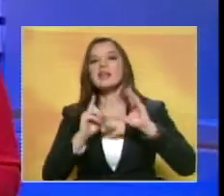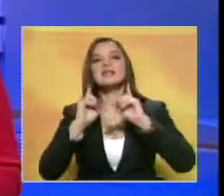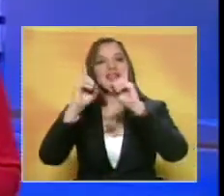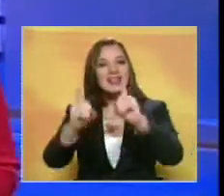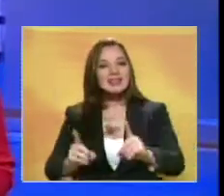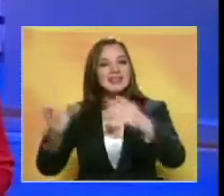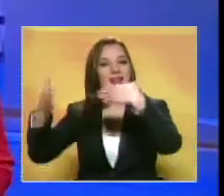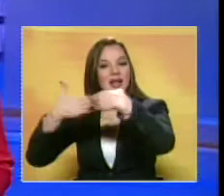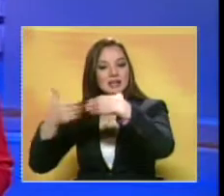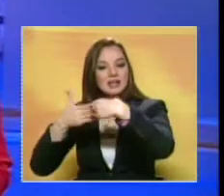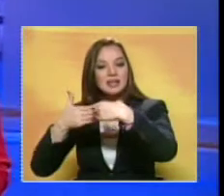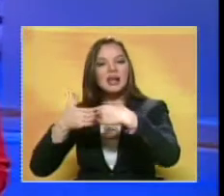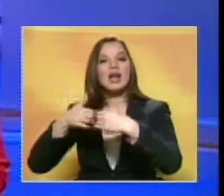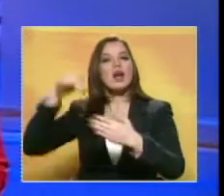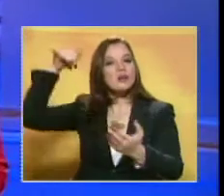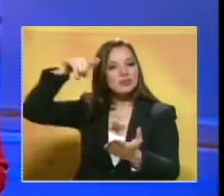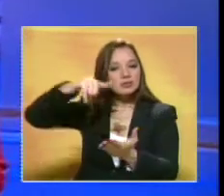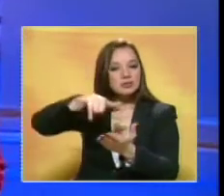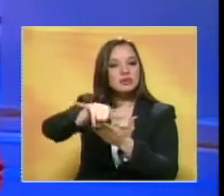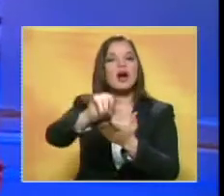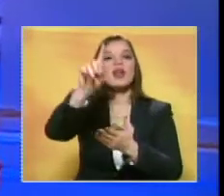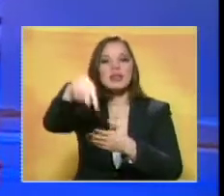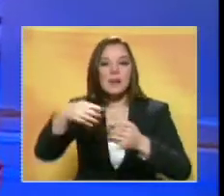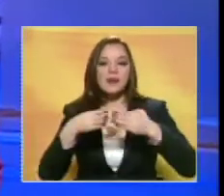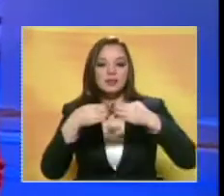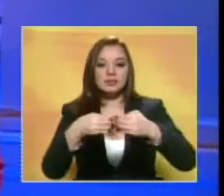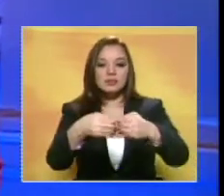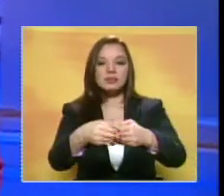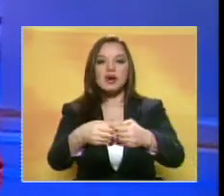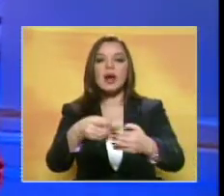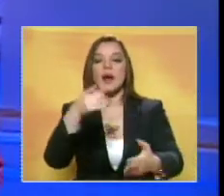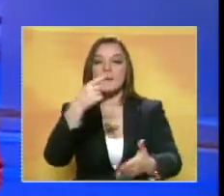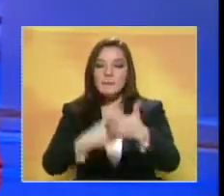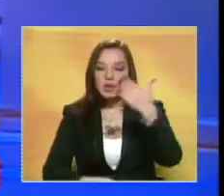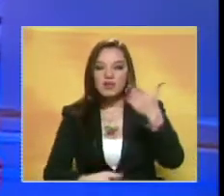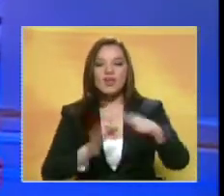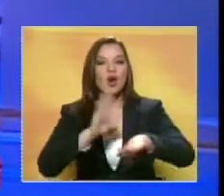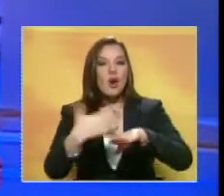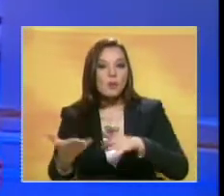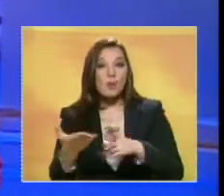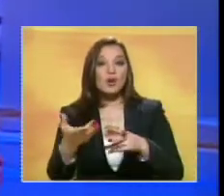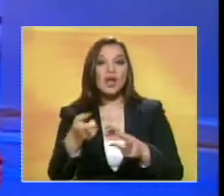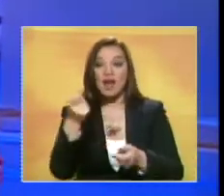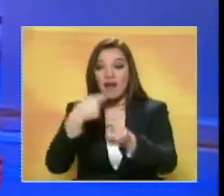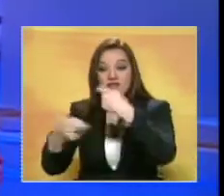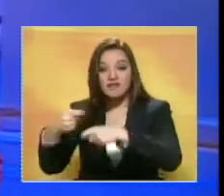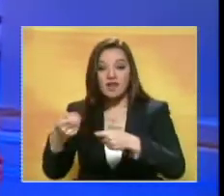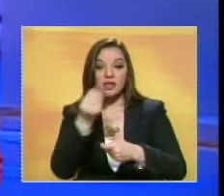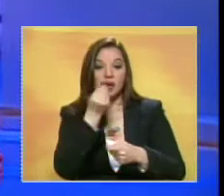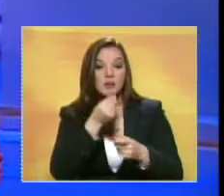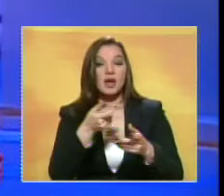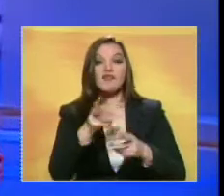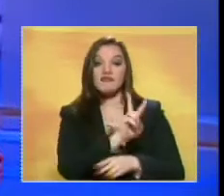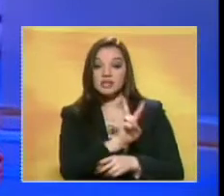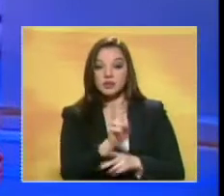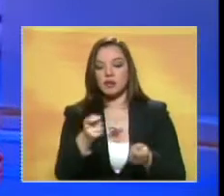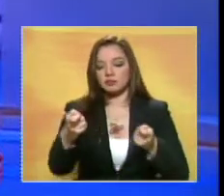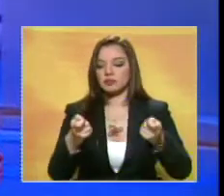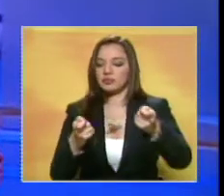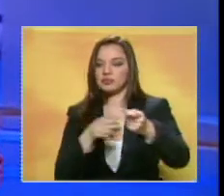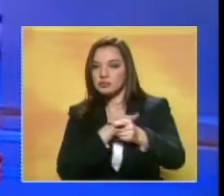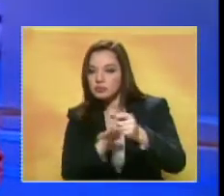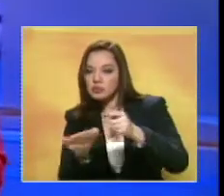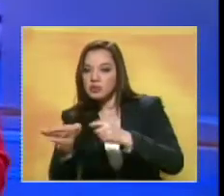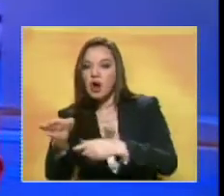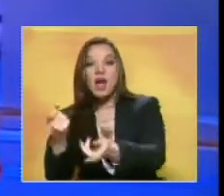la frontera vía aérea y acuática para evitar el contrabando de extracción. En Colombia, el gobernador del norte de Santander, Edgar Díaz, criticó el cierre